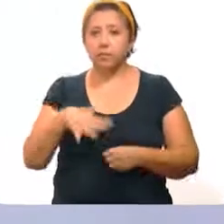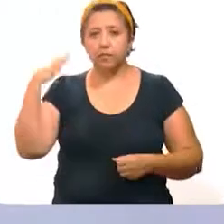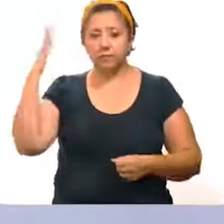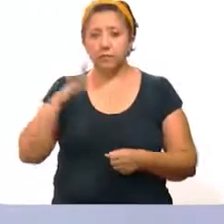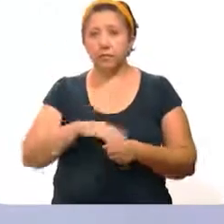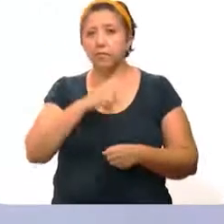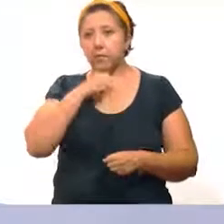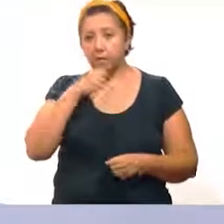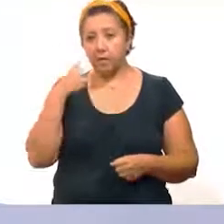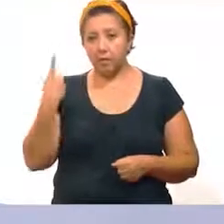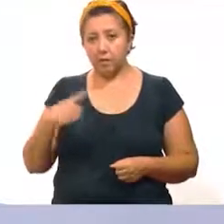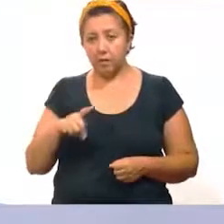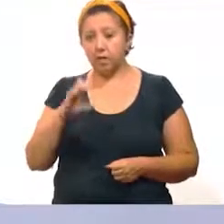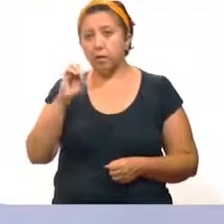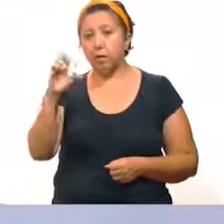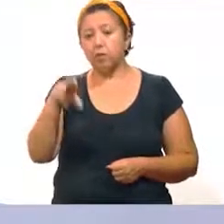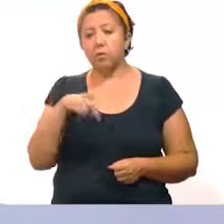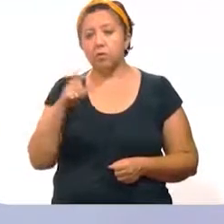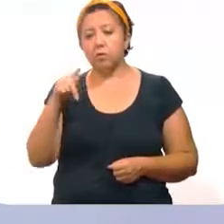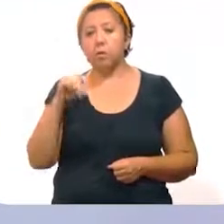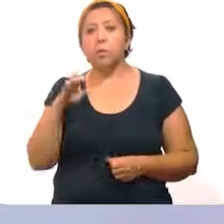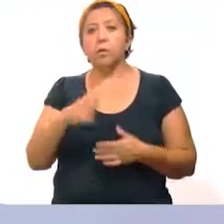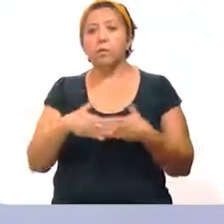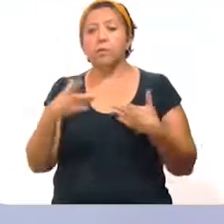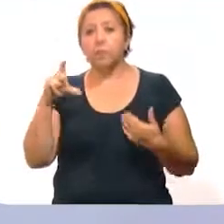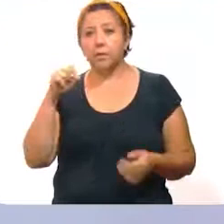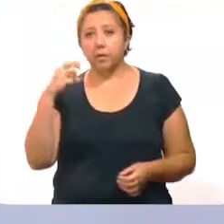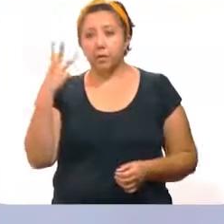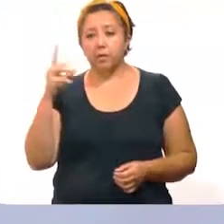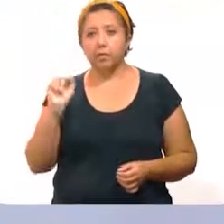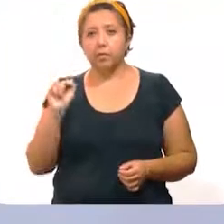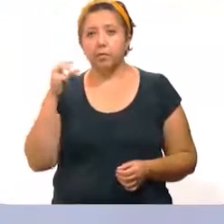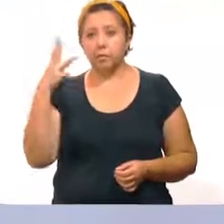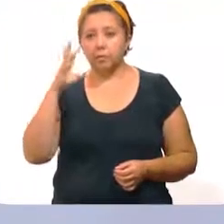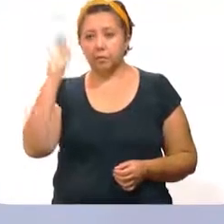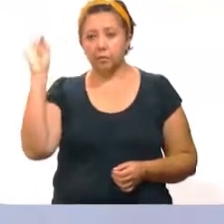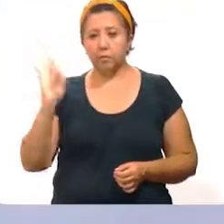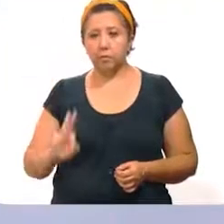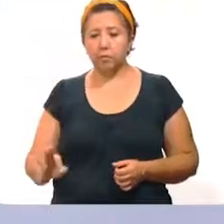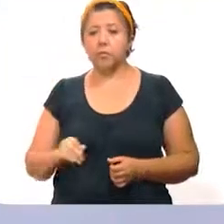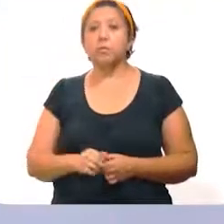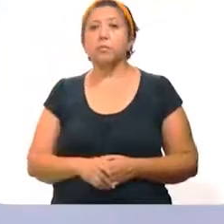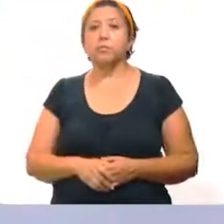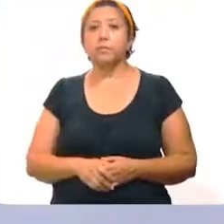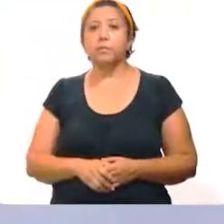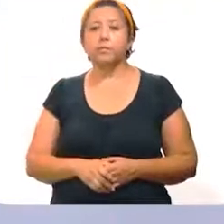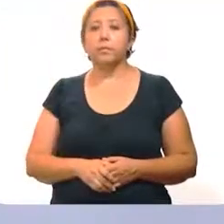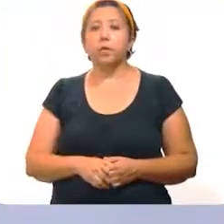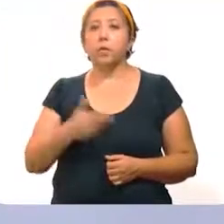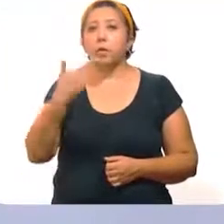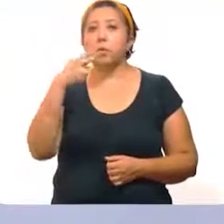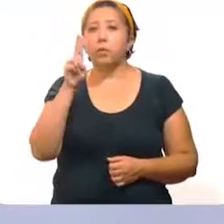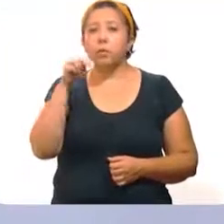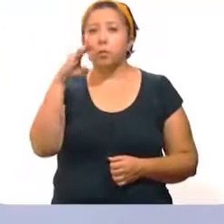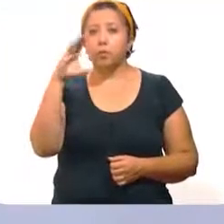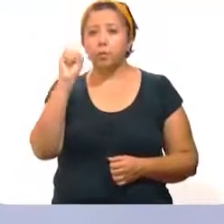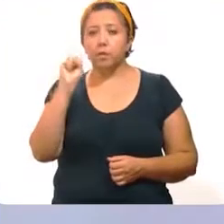adultos mayores en los municipios de Xuscap, con un avance del 23.3% de las dosis recibidas.